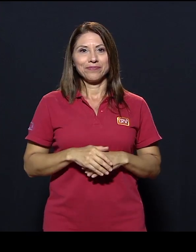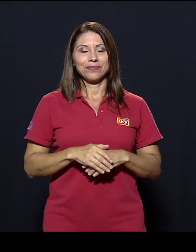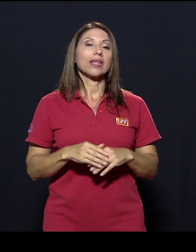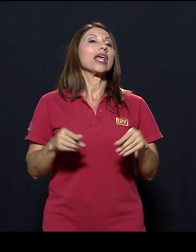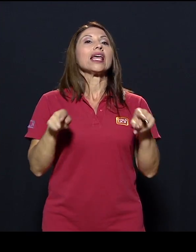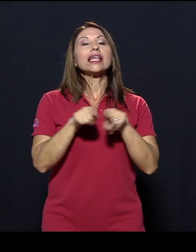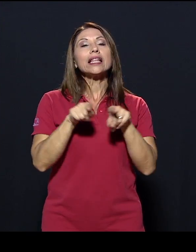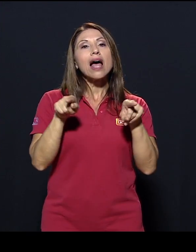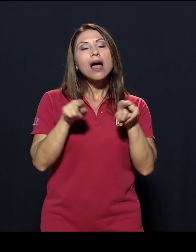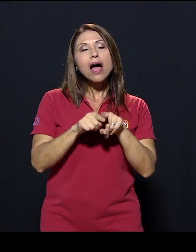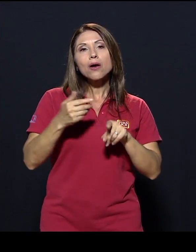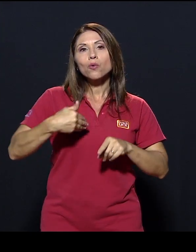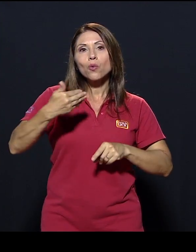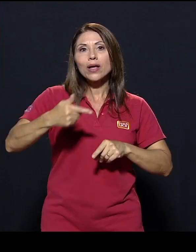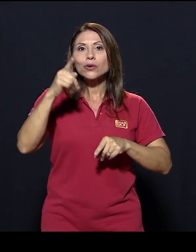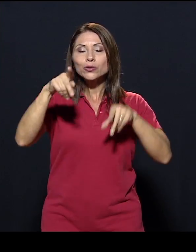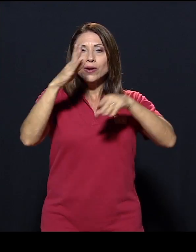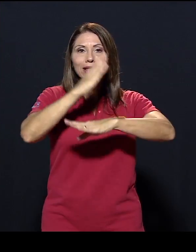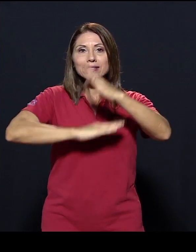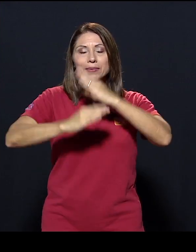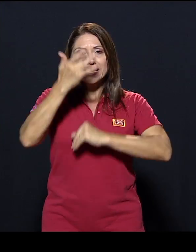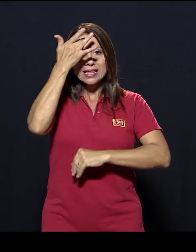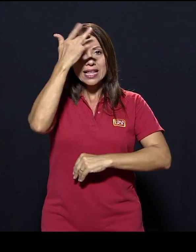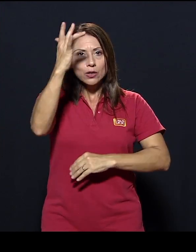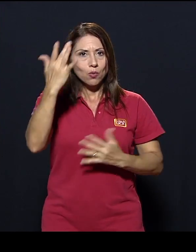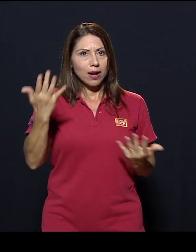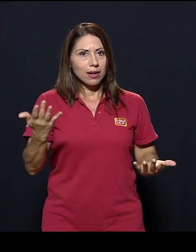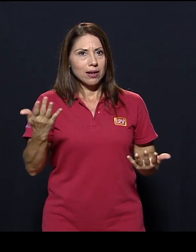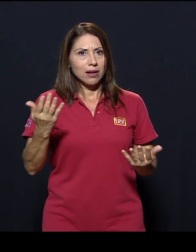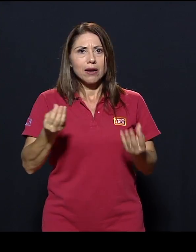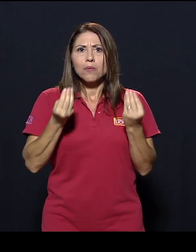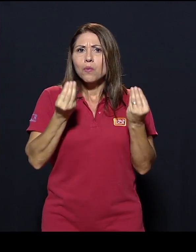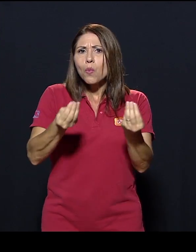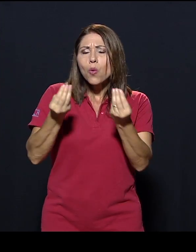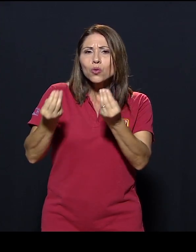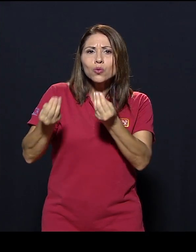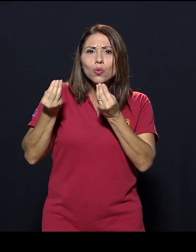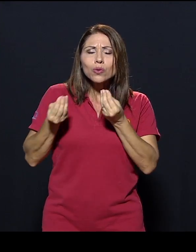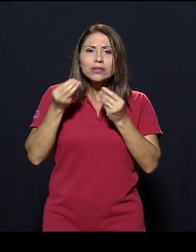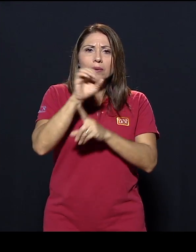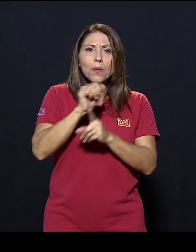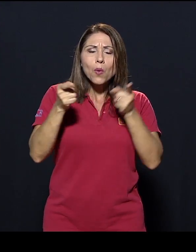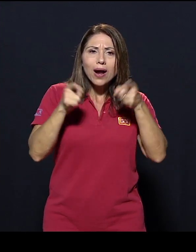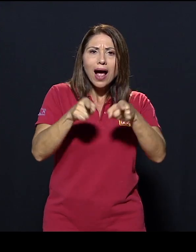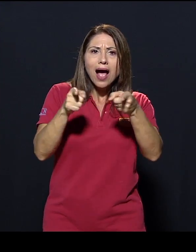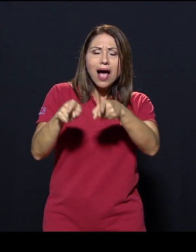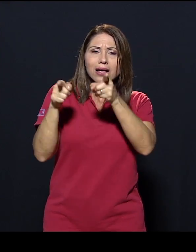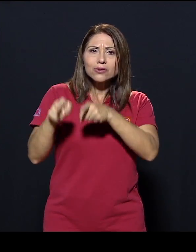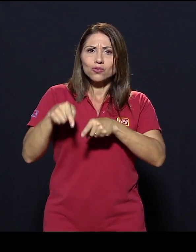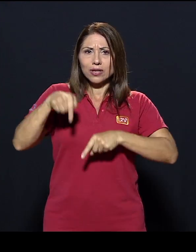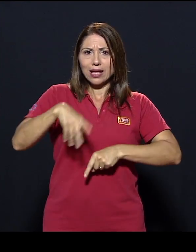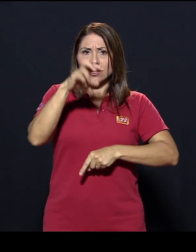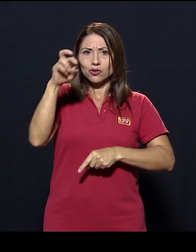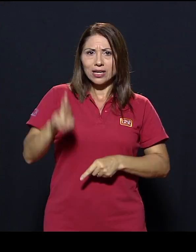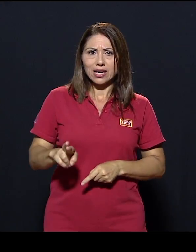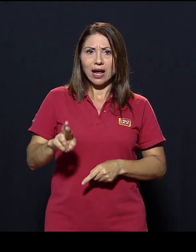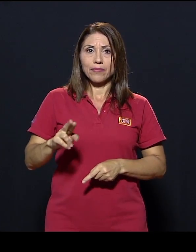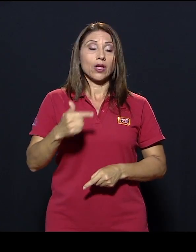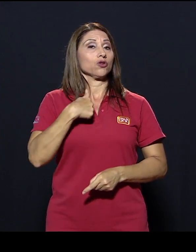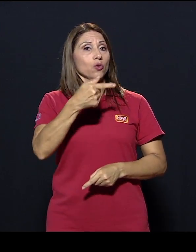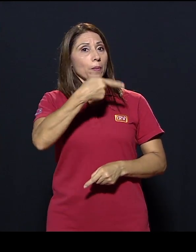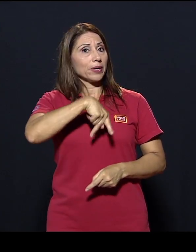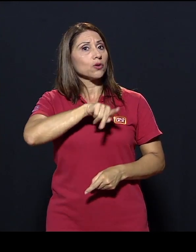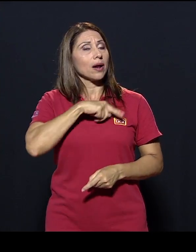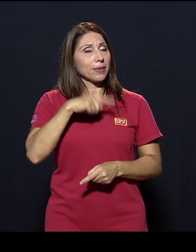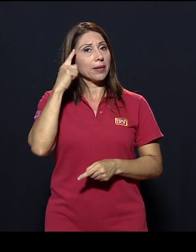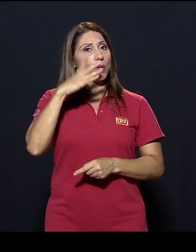Y máxime cuando se trata de una discapacidad intelectual, que son montones, pero montones los casos, ¿verdad?, que se han dado